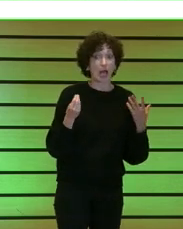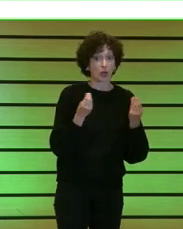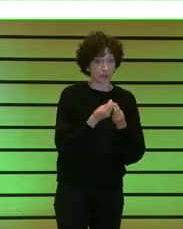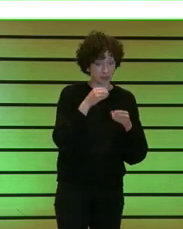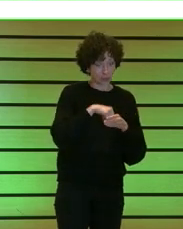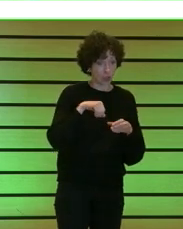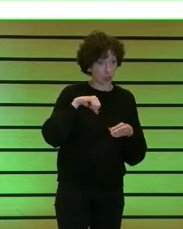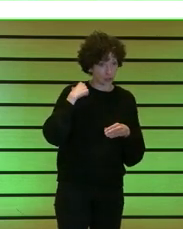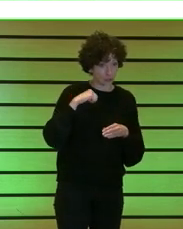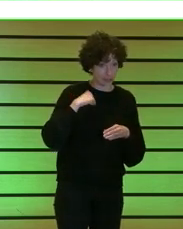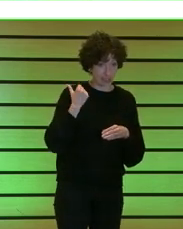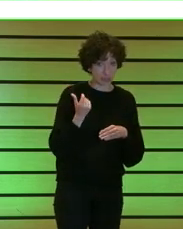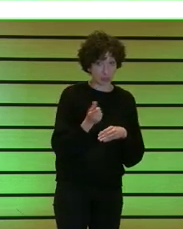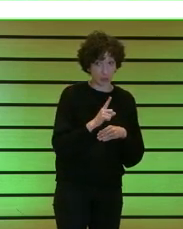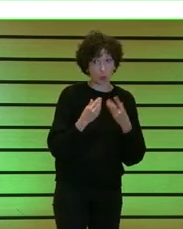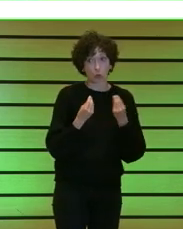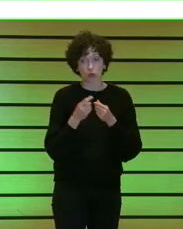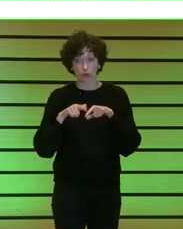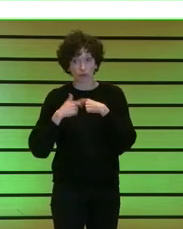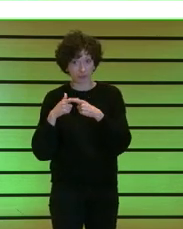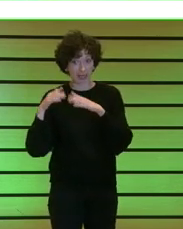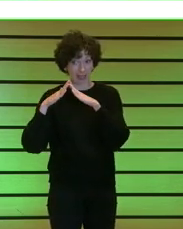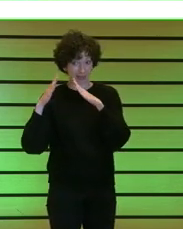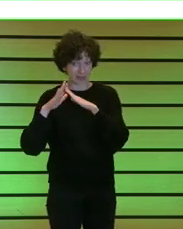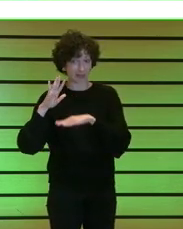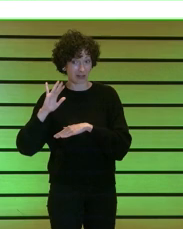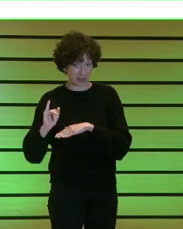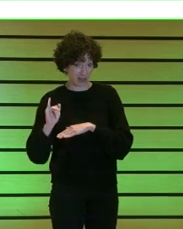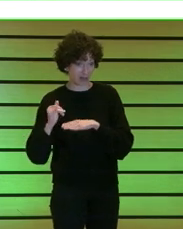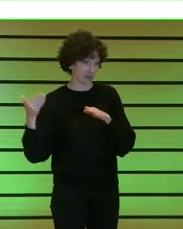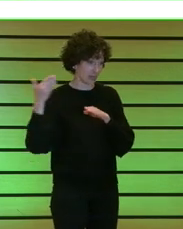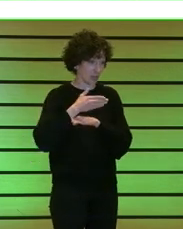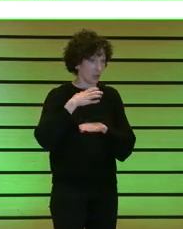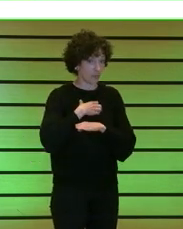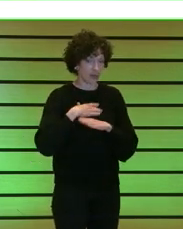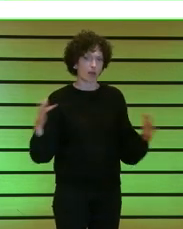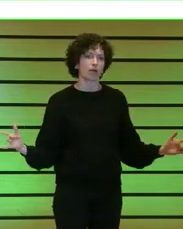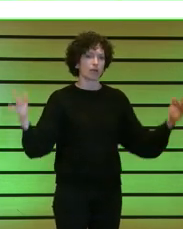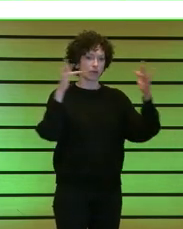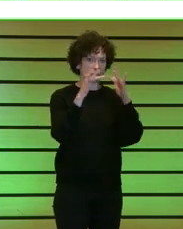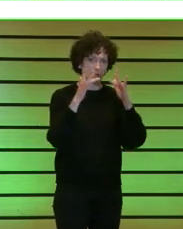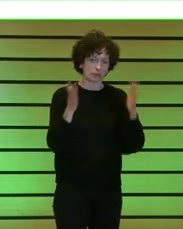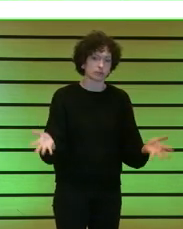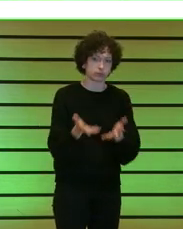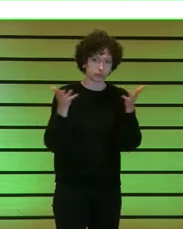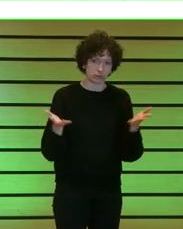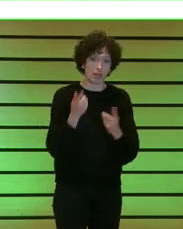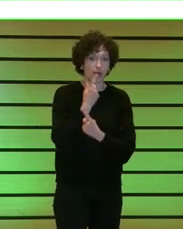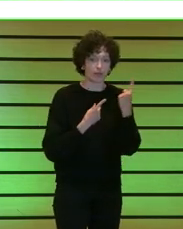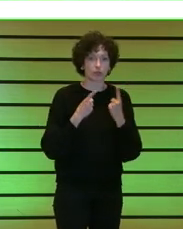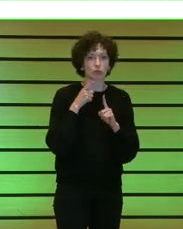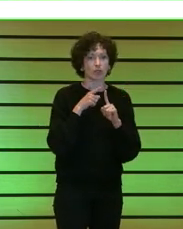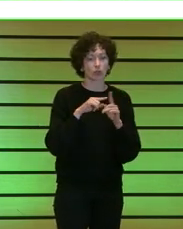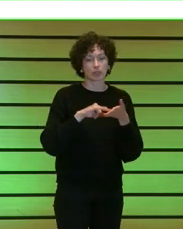en los hospitales con las familias que están en sus casas sin poder ir al hospital Entonces eso también lo hemos hecho a veces con medios tecnológicos